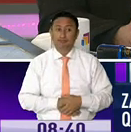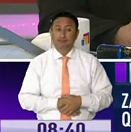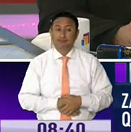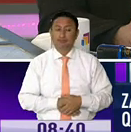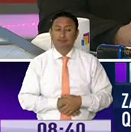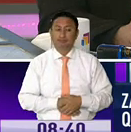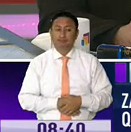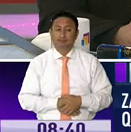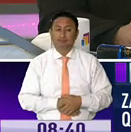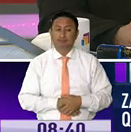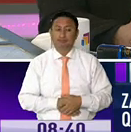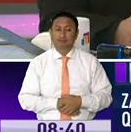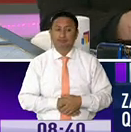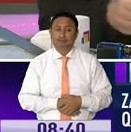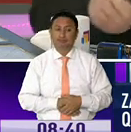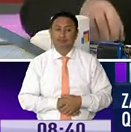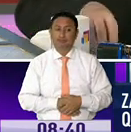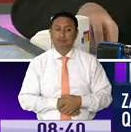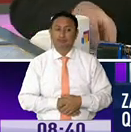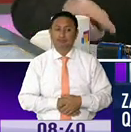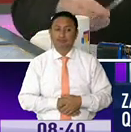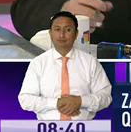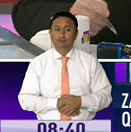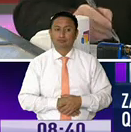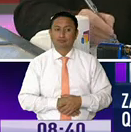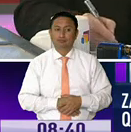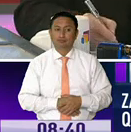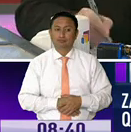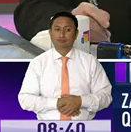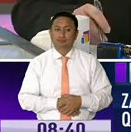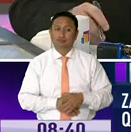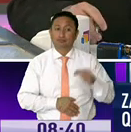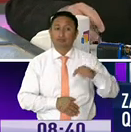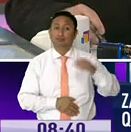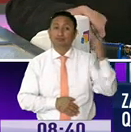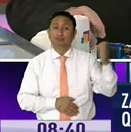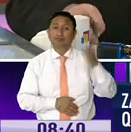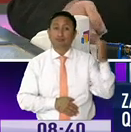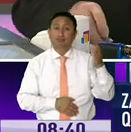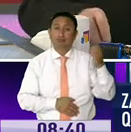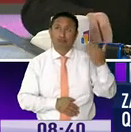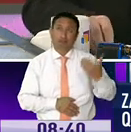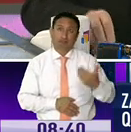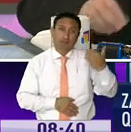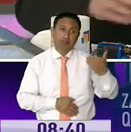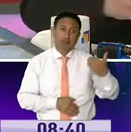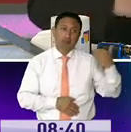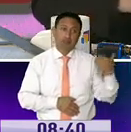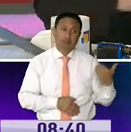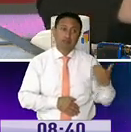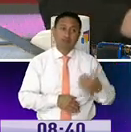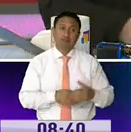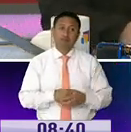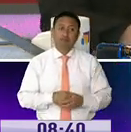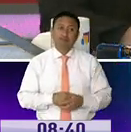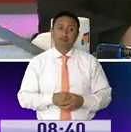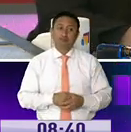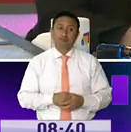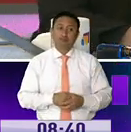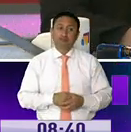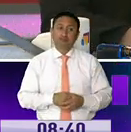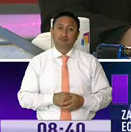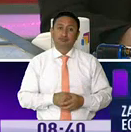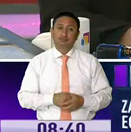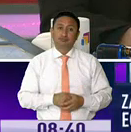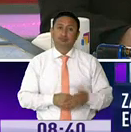Roberto, nosotros hasta el momento, solamente desde que se estableció la emergencia, es decir, hace pocos días atrás, nosotros activamos COE Nacional a